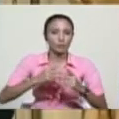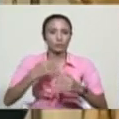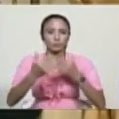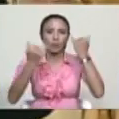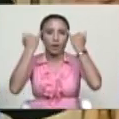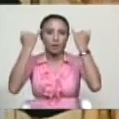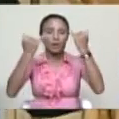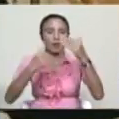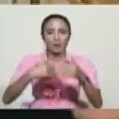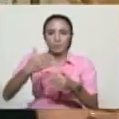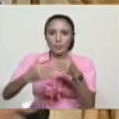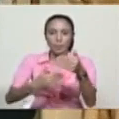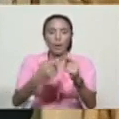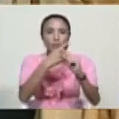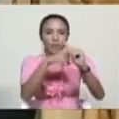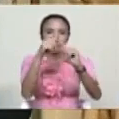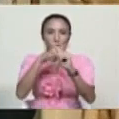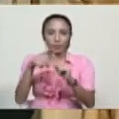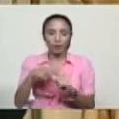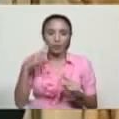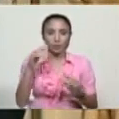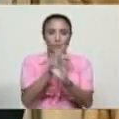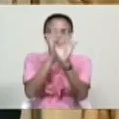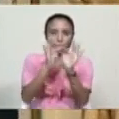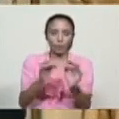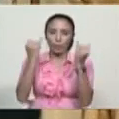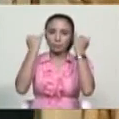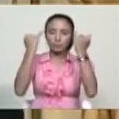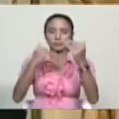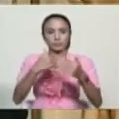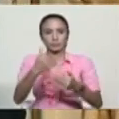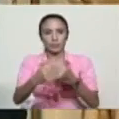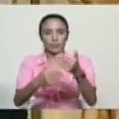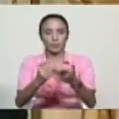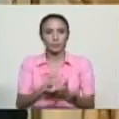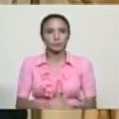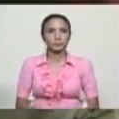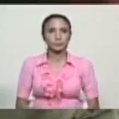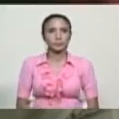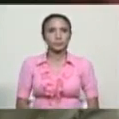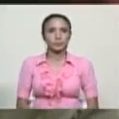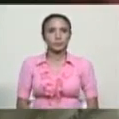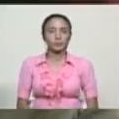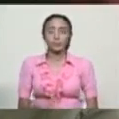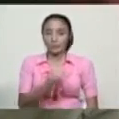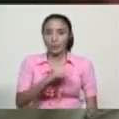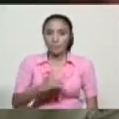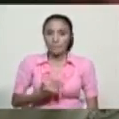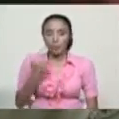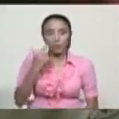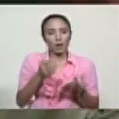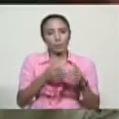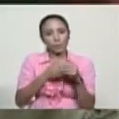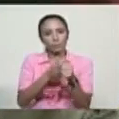en distintas dimensiones de la sociedad y del gobierno que nos permita consolidar este